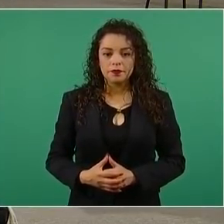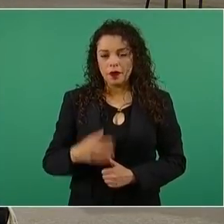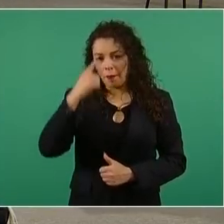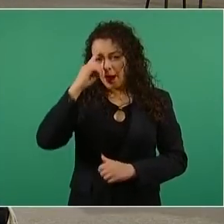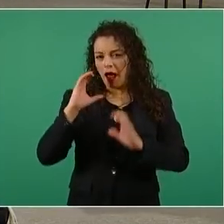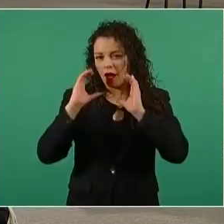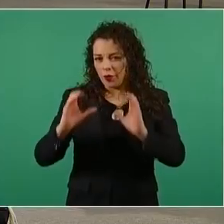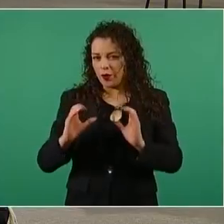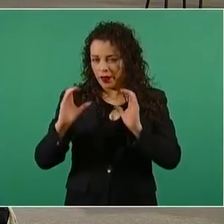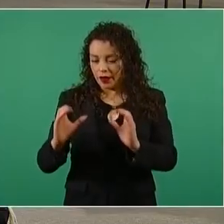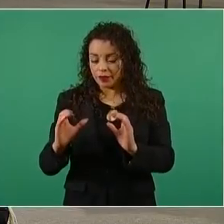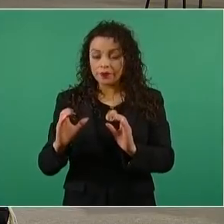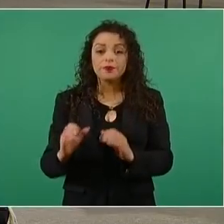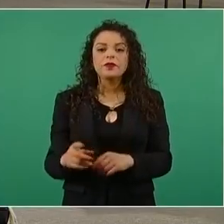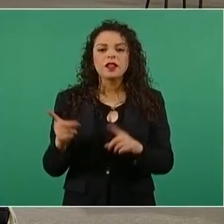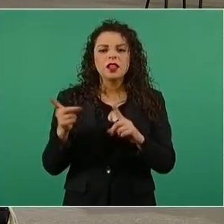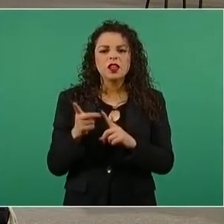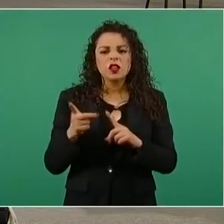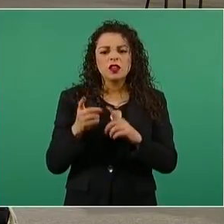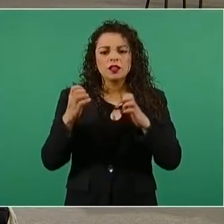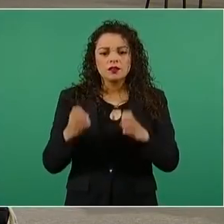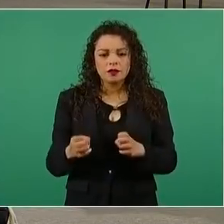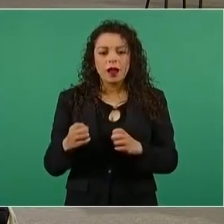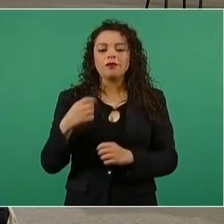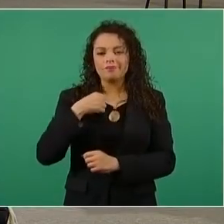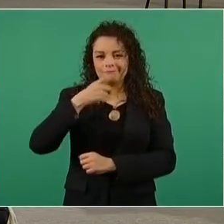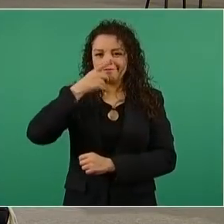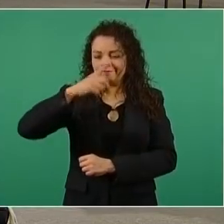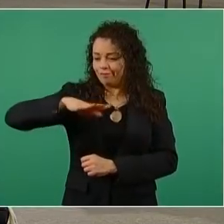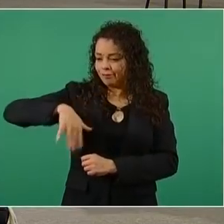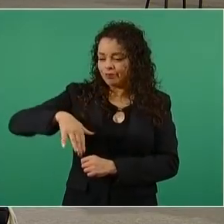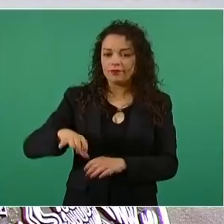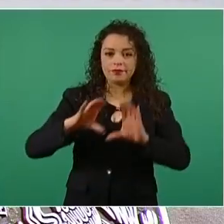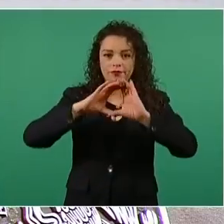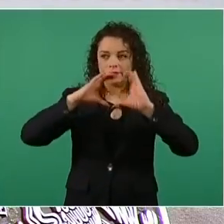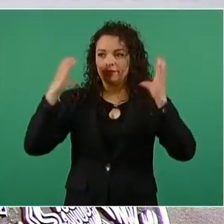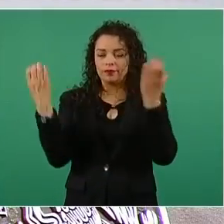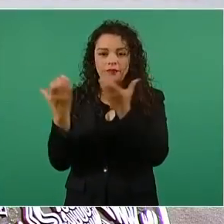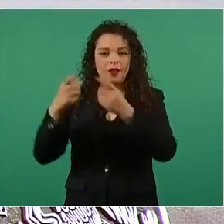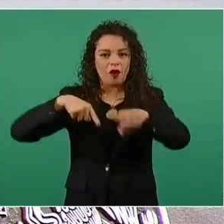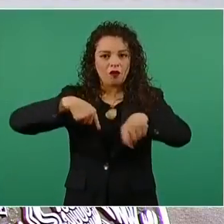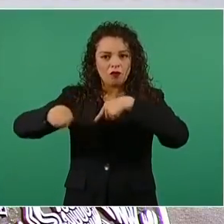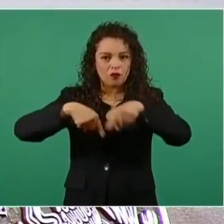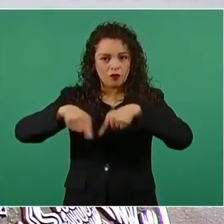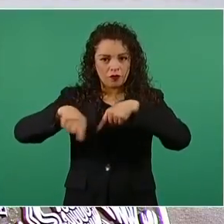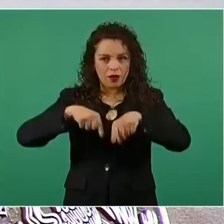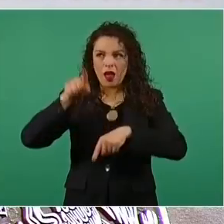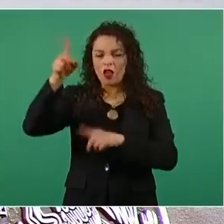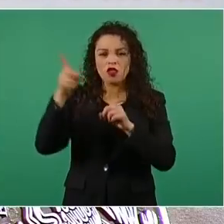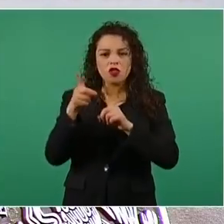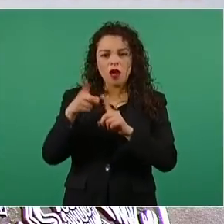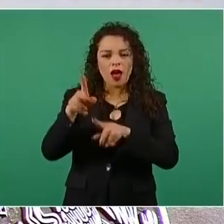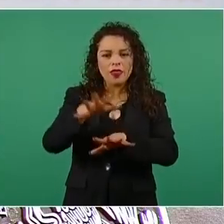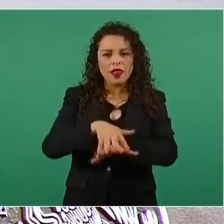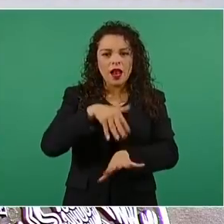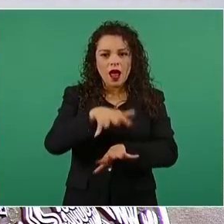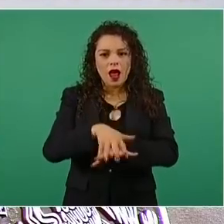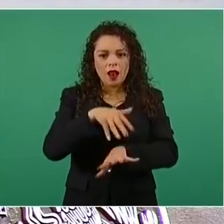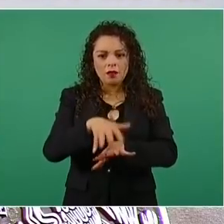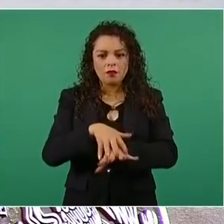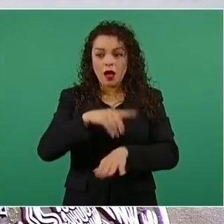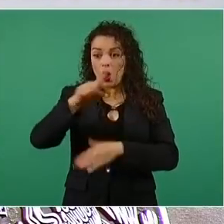Está ubicado, como decíamos, en el Estadio Azteca, en Tlalpan. Tiene una excelente ubicación dentro del